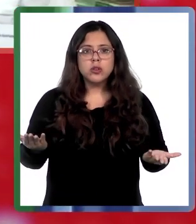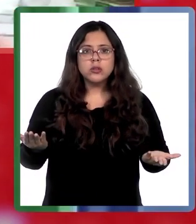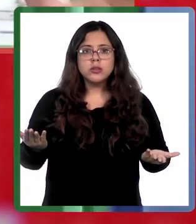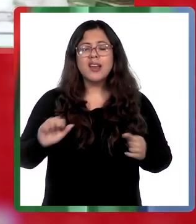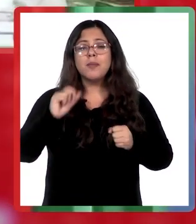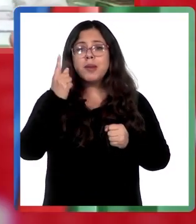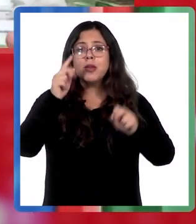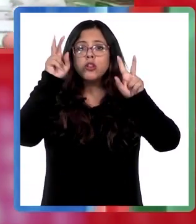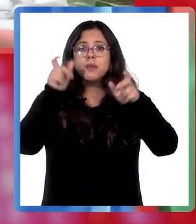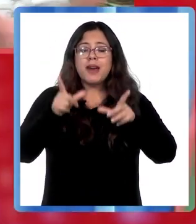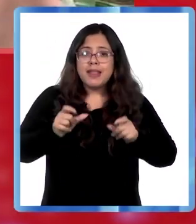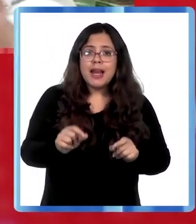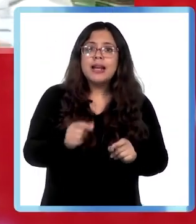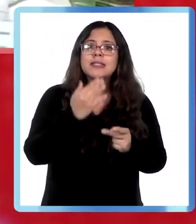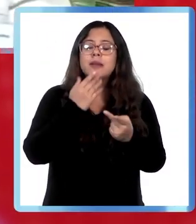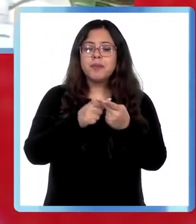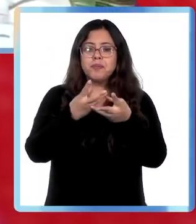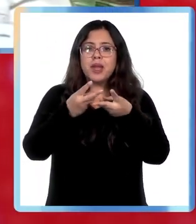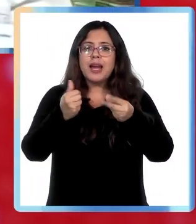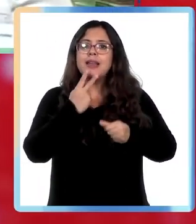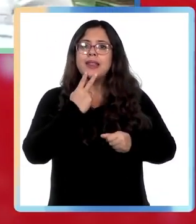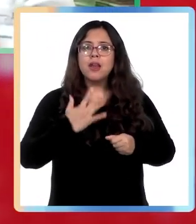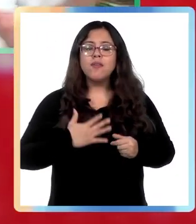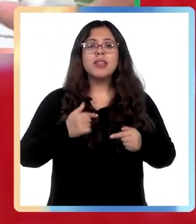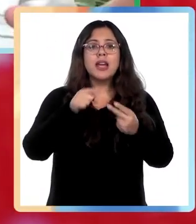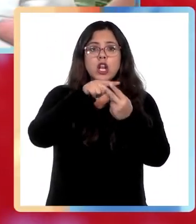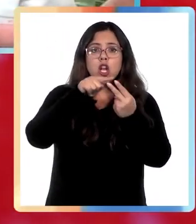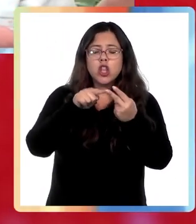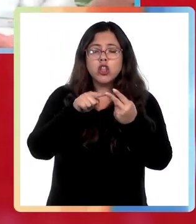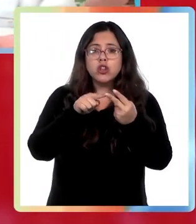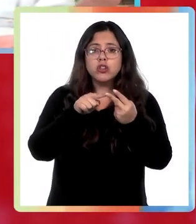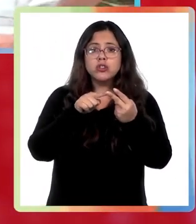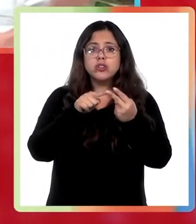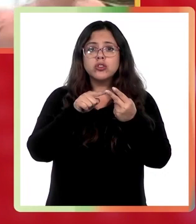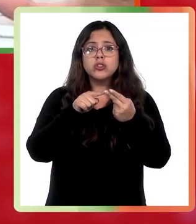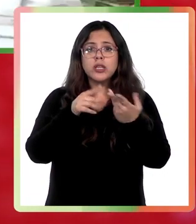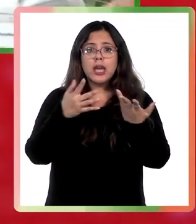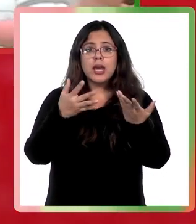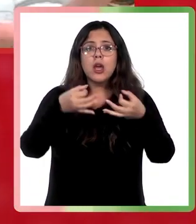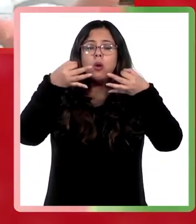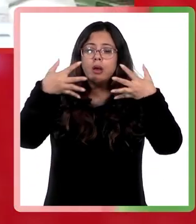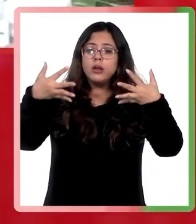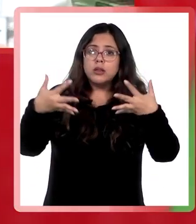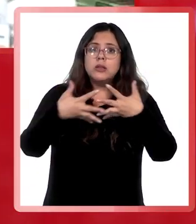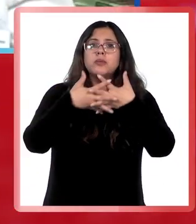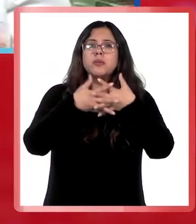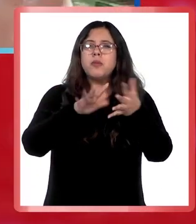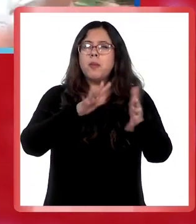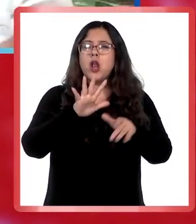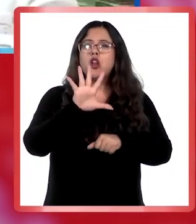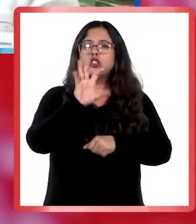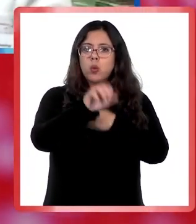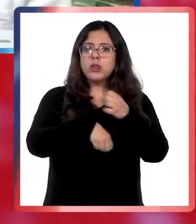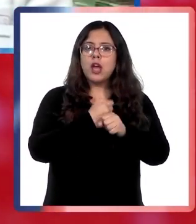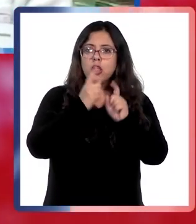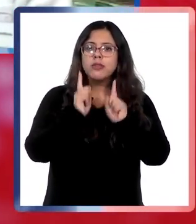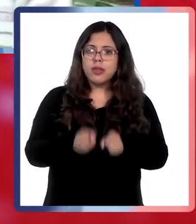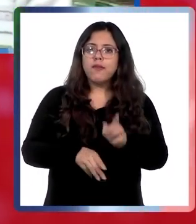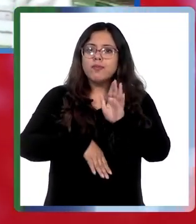Entonces, por un lado el cáncer, por otro lado la calidad de vida. Y esas dos cosas calzan más o menos a los 50